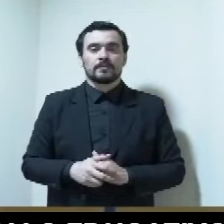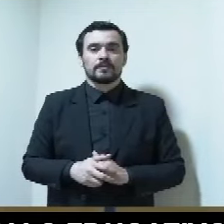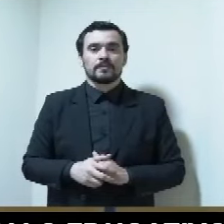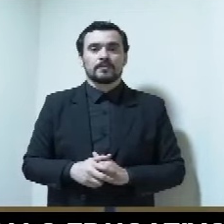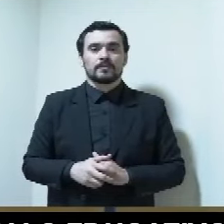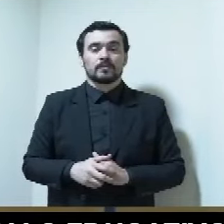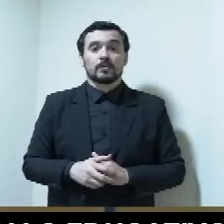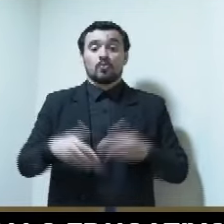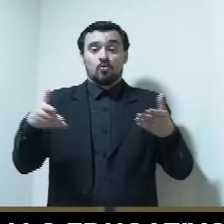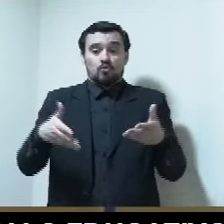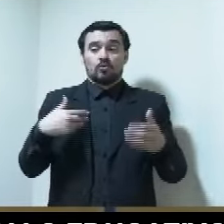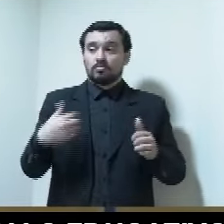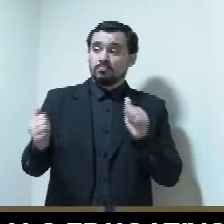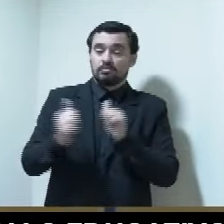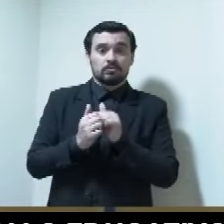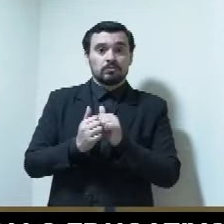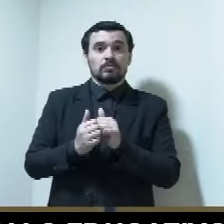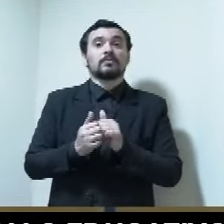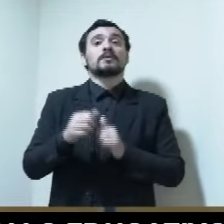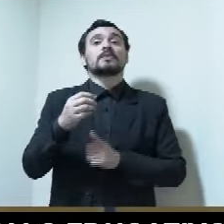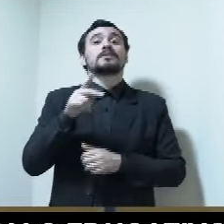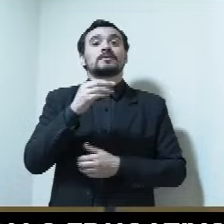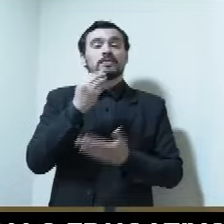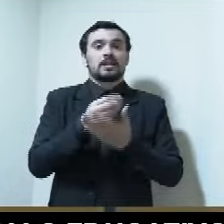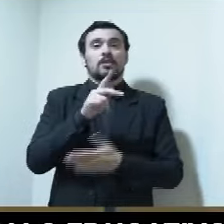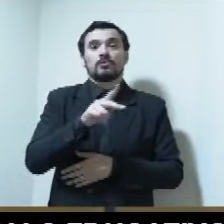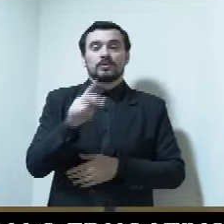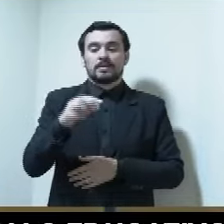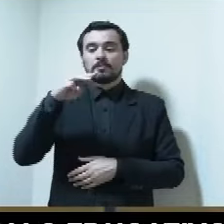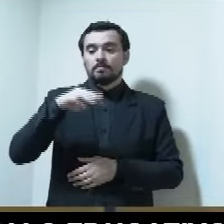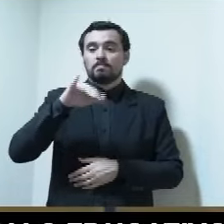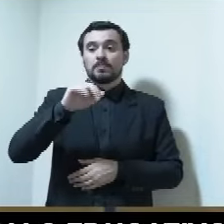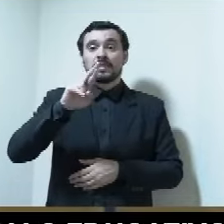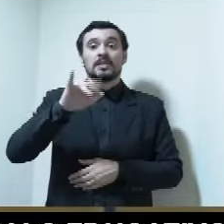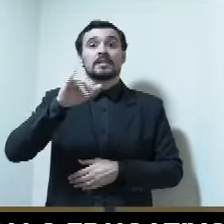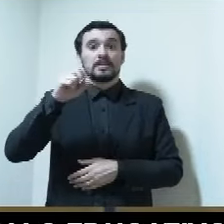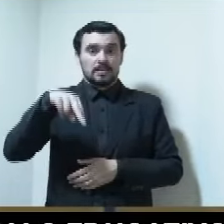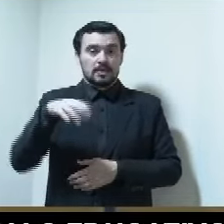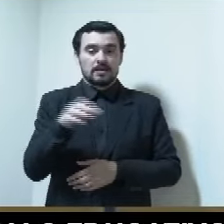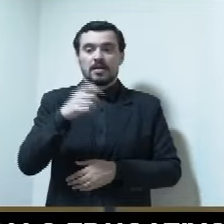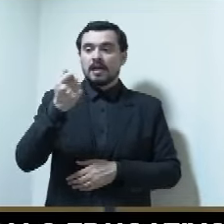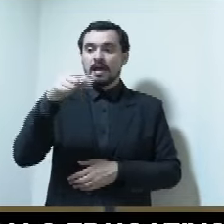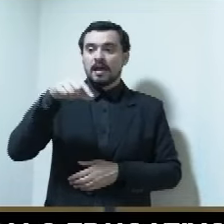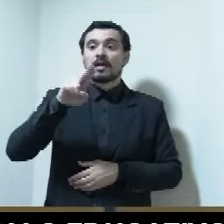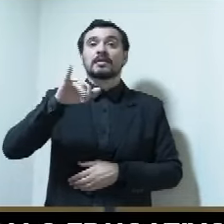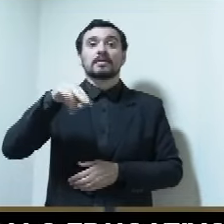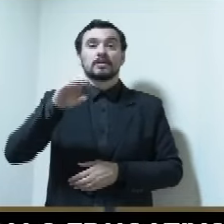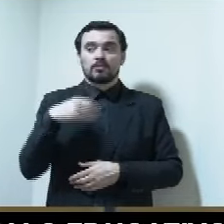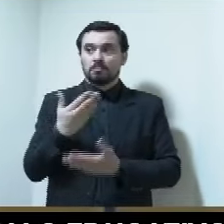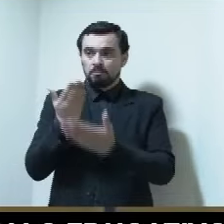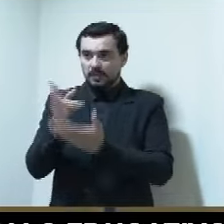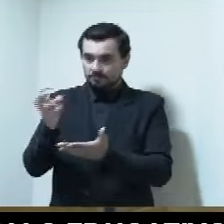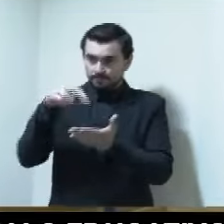Hoy nos acompaña la docente Miriam Aquino, a quien le pido que se levante, por favor, porque